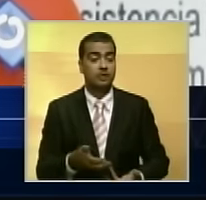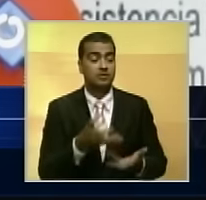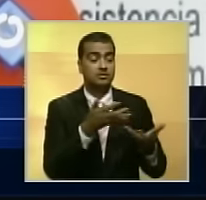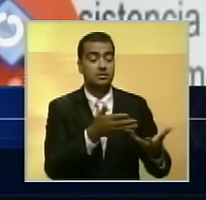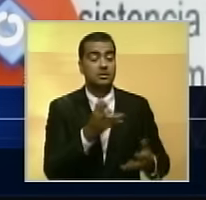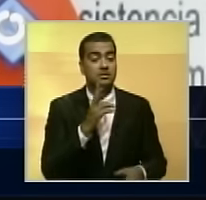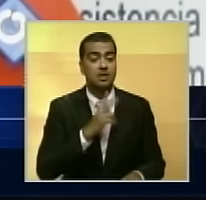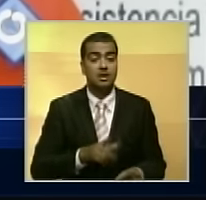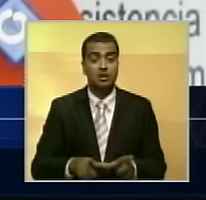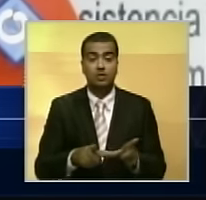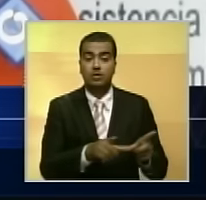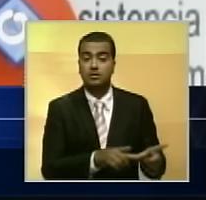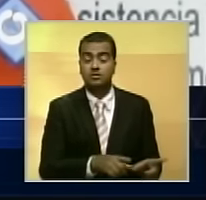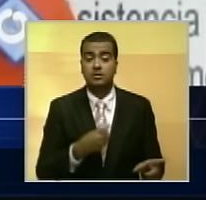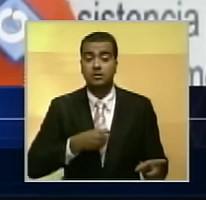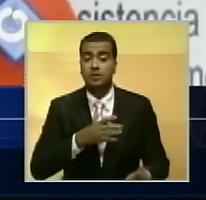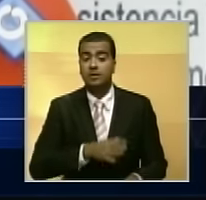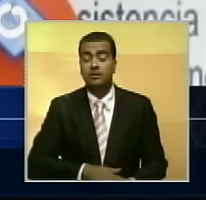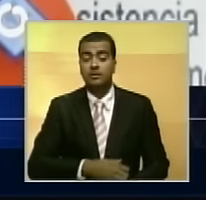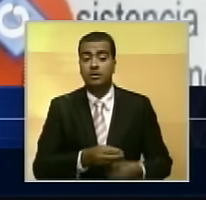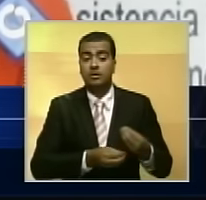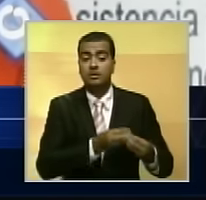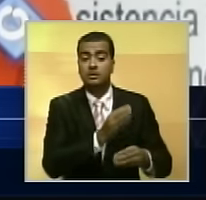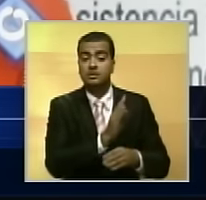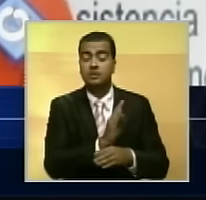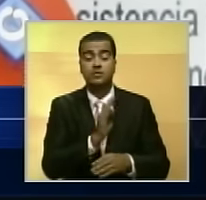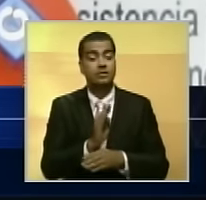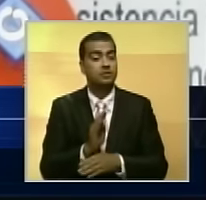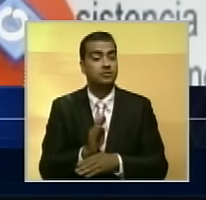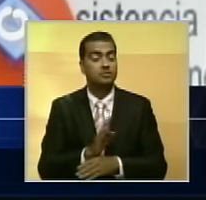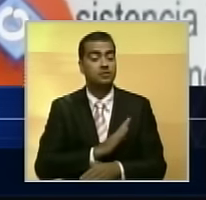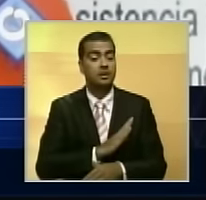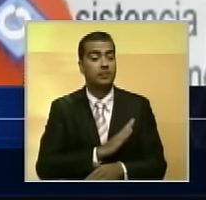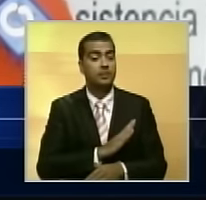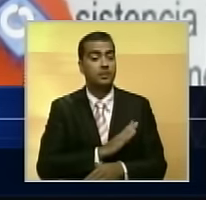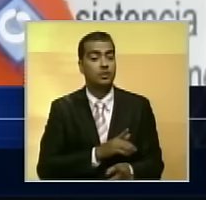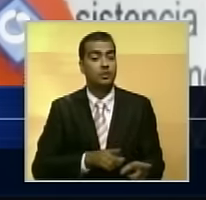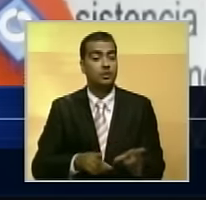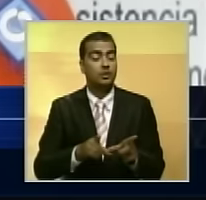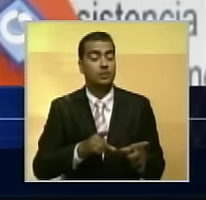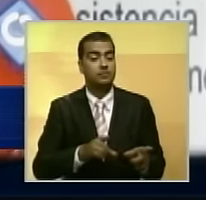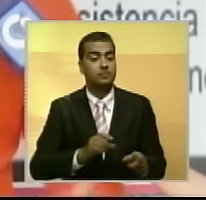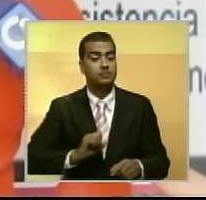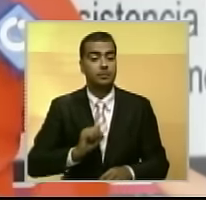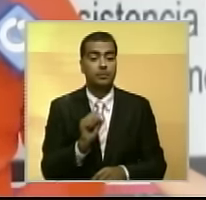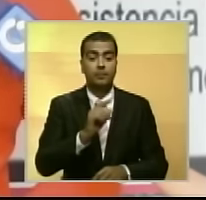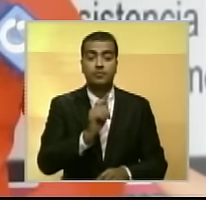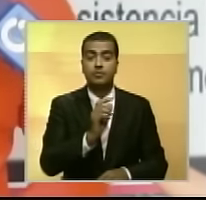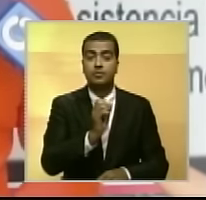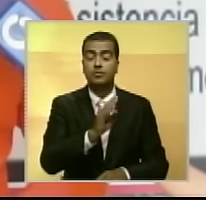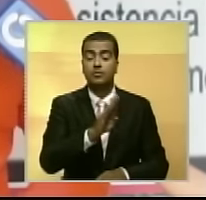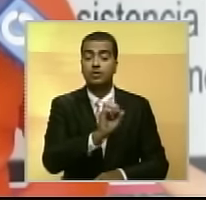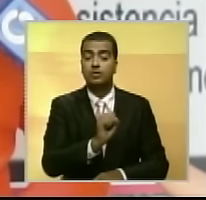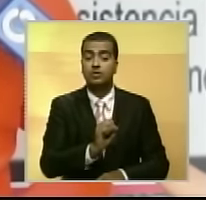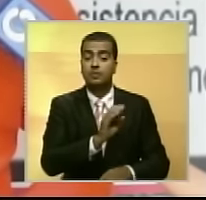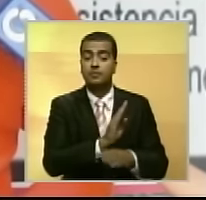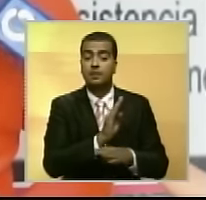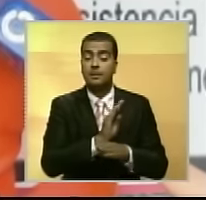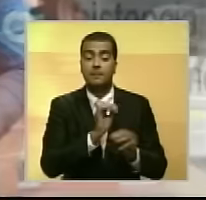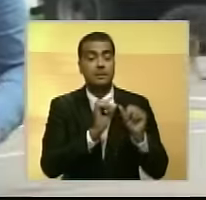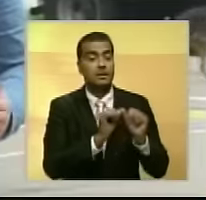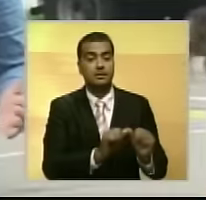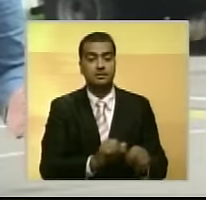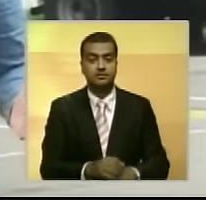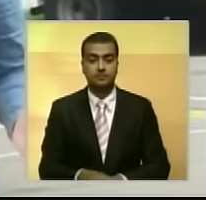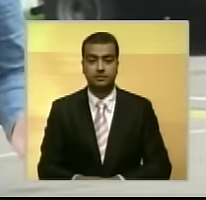por ello pues tenemos que establecer órganos de seguridad del propio municipio, en este caso Politorbes, para poder tener vigilancia permanente del